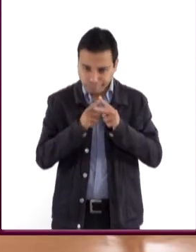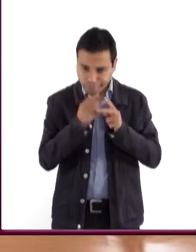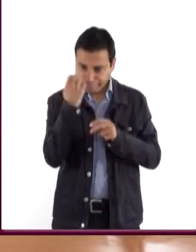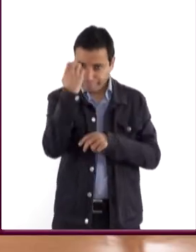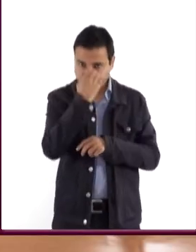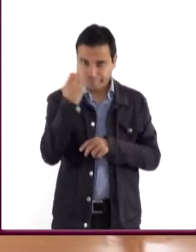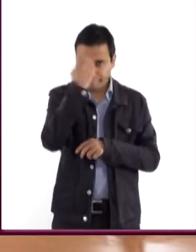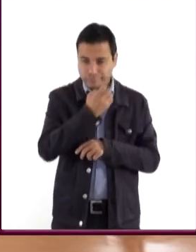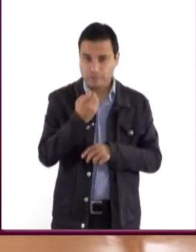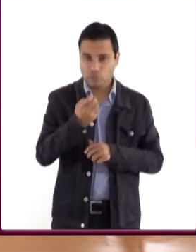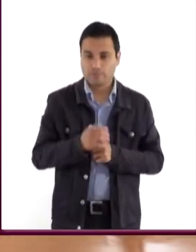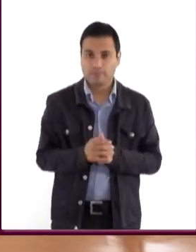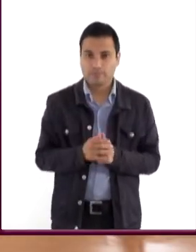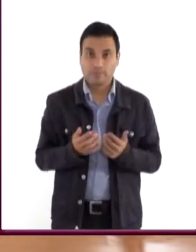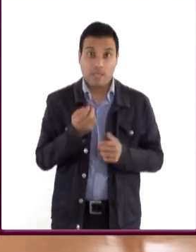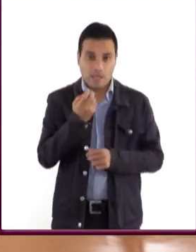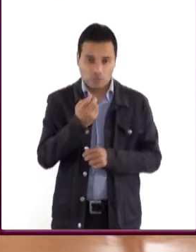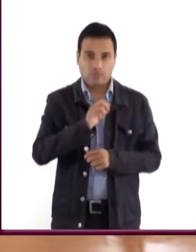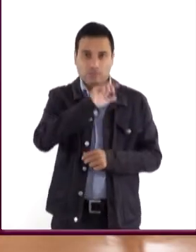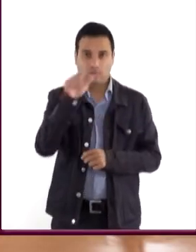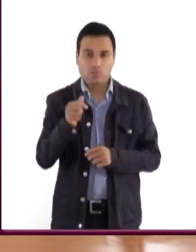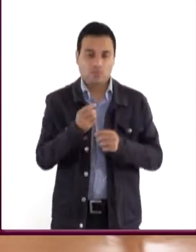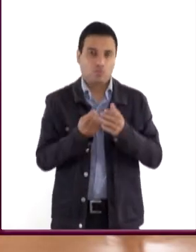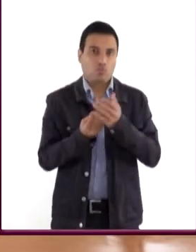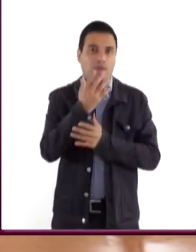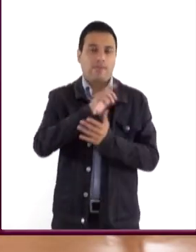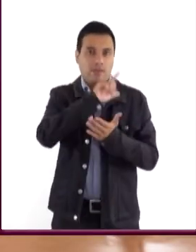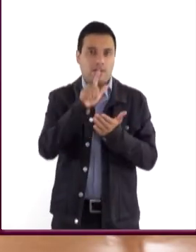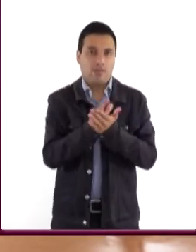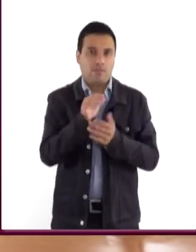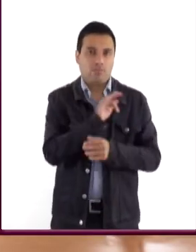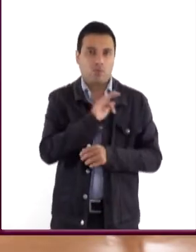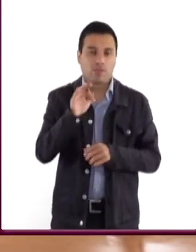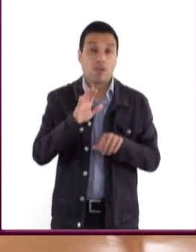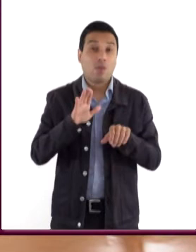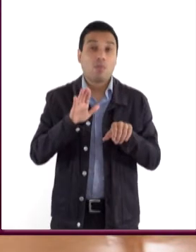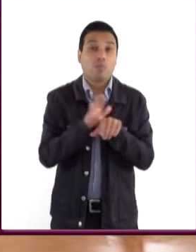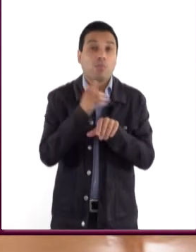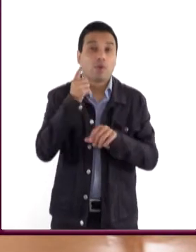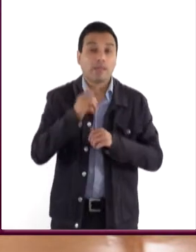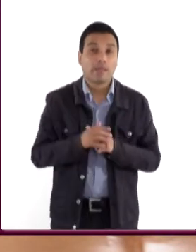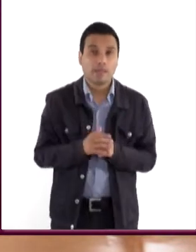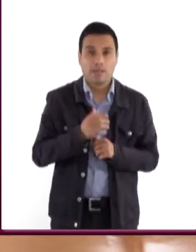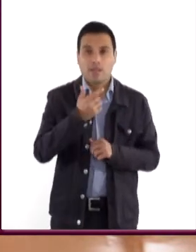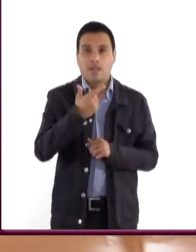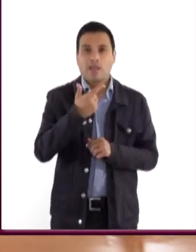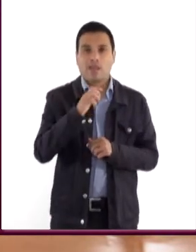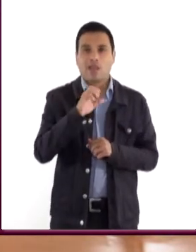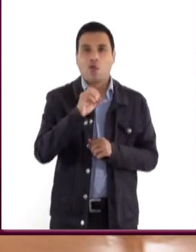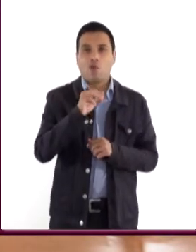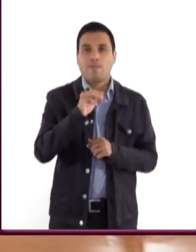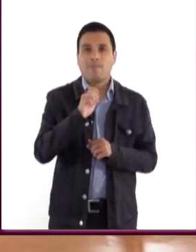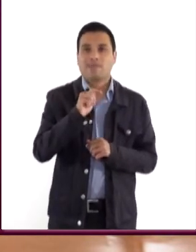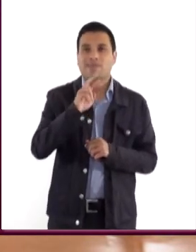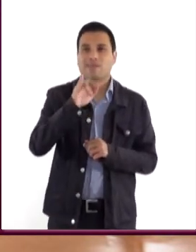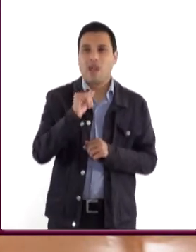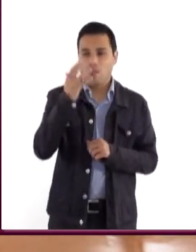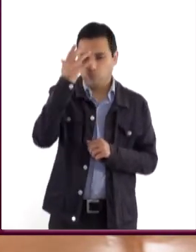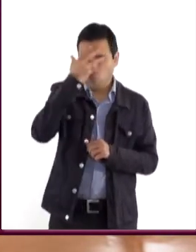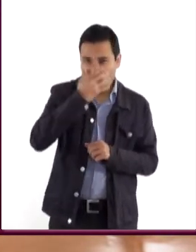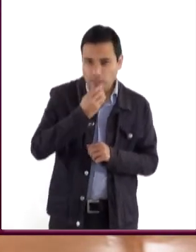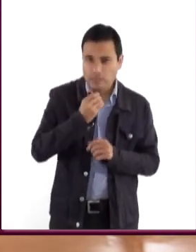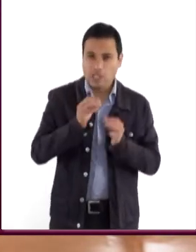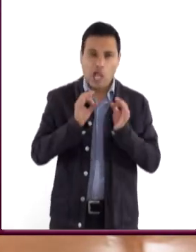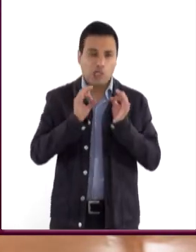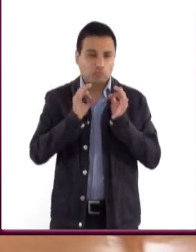analítico una ley, una realidad, porque la geometría es muy bonita y está bien hecha, y el